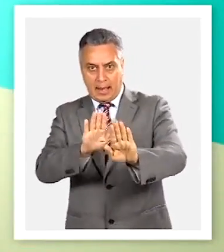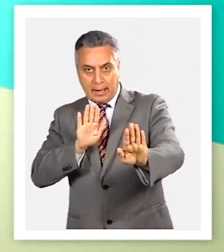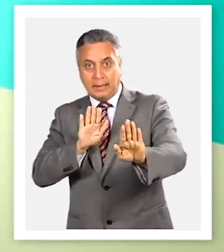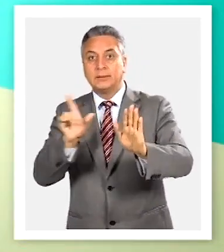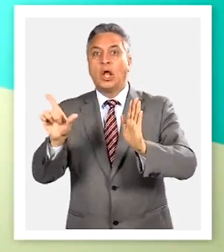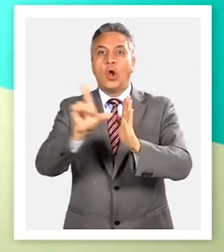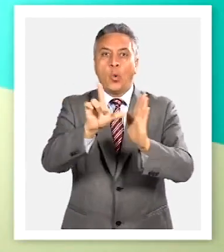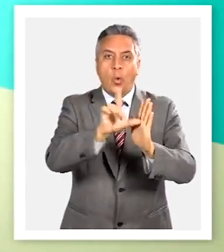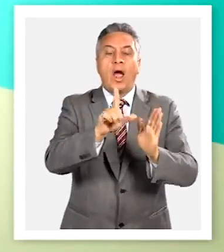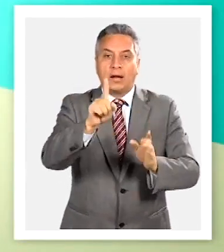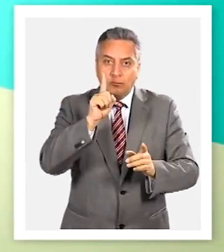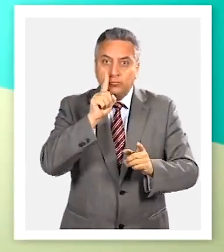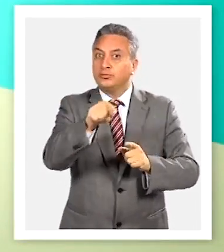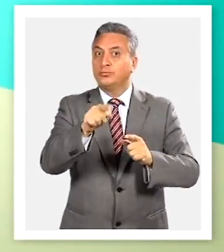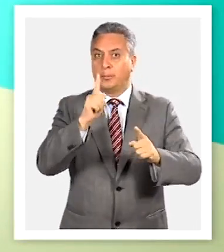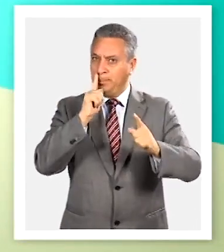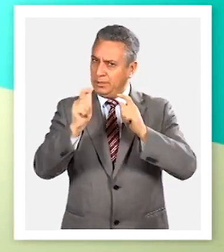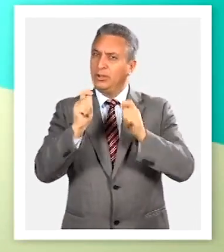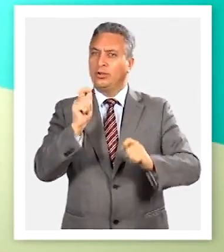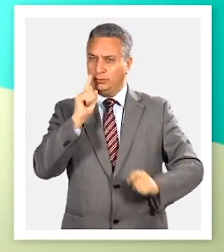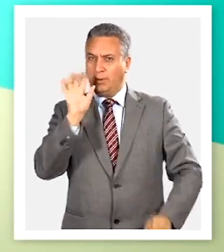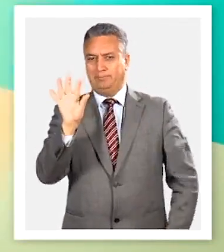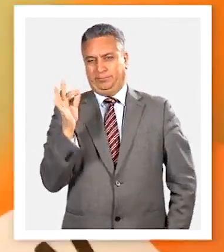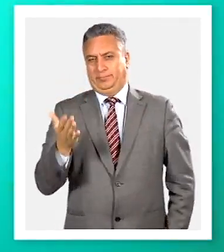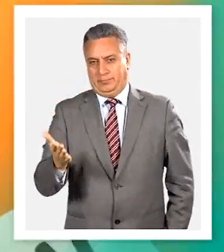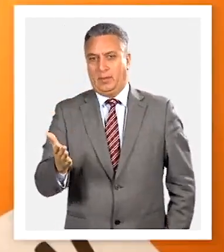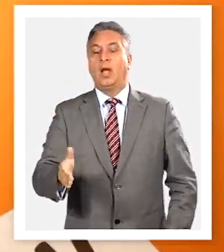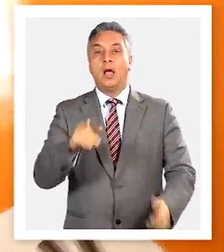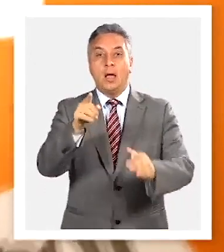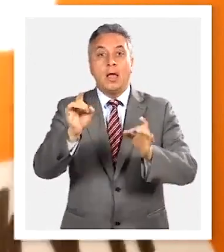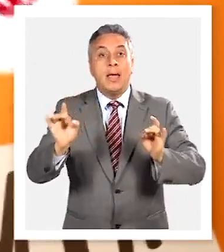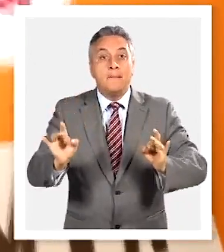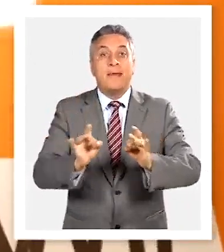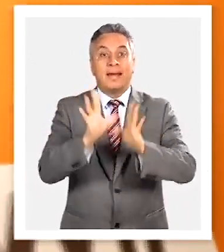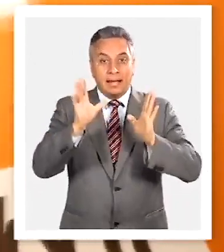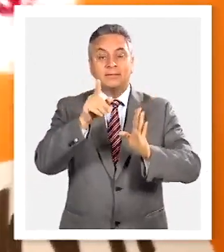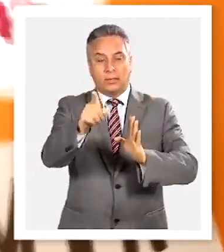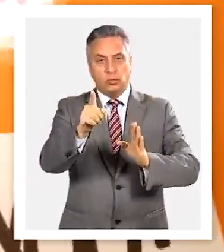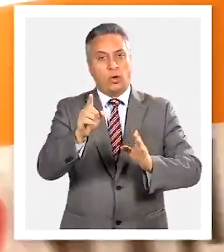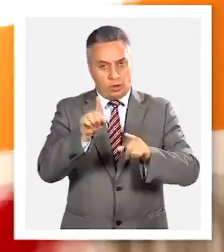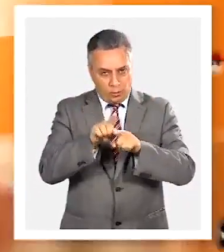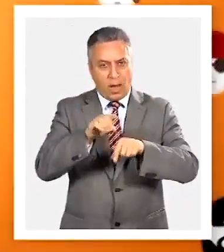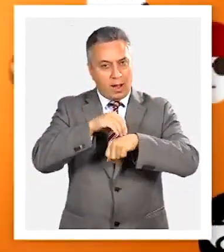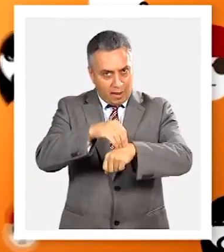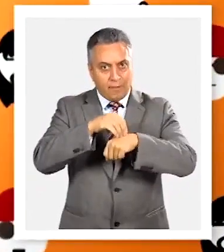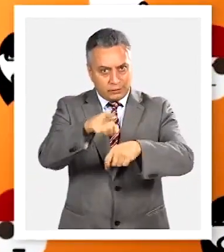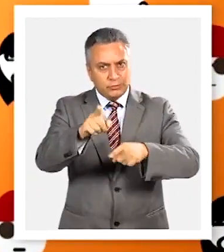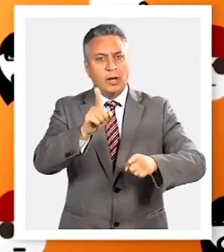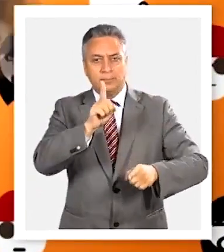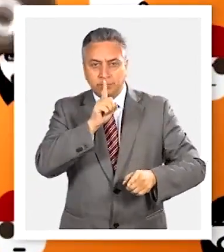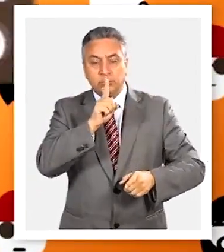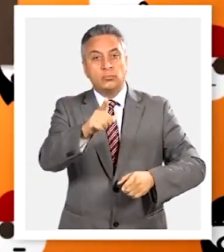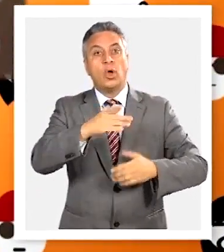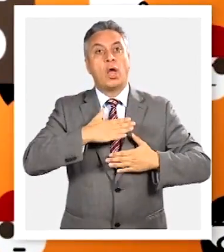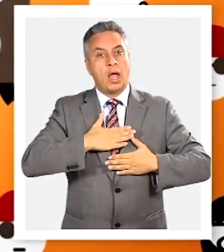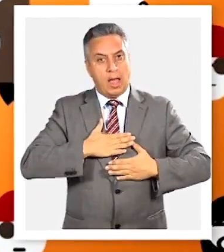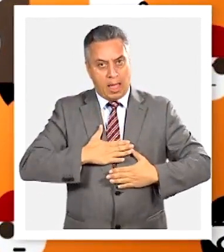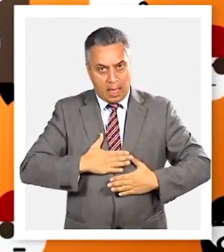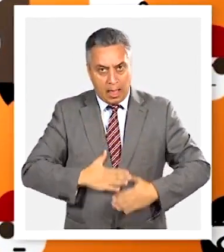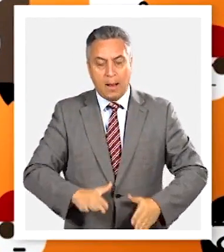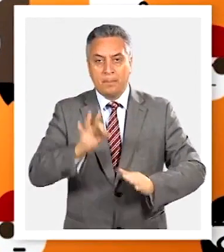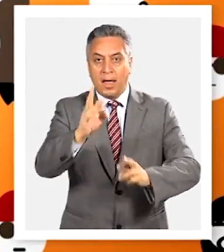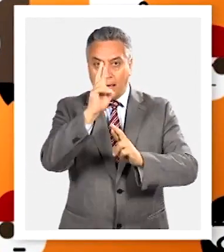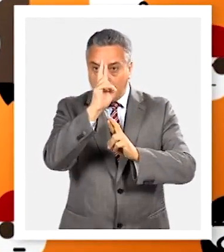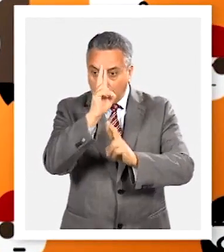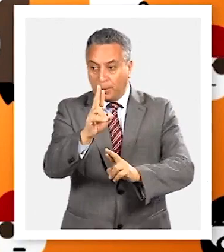Aléjate de lugares que representen un riesgo evidente. En caso de emergencia, sigue estas medidas. Mantén la calma y